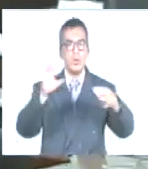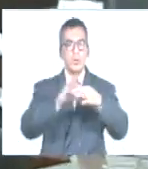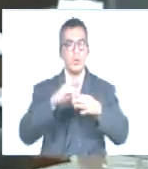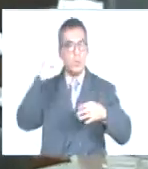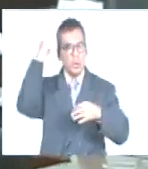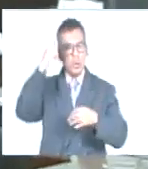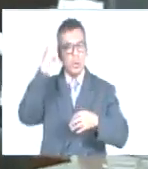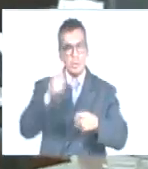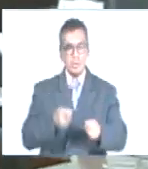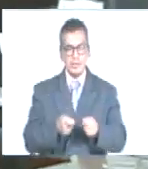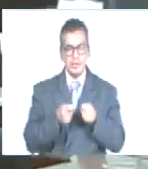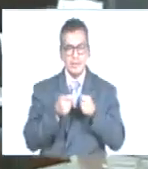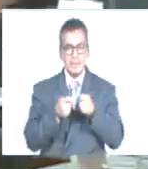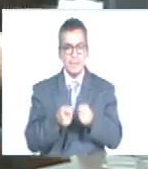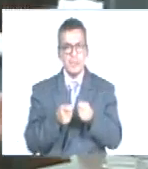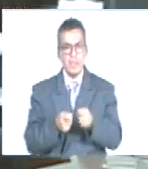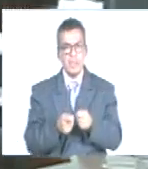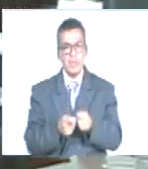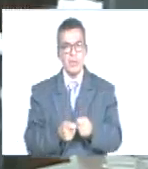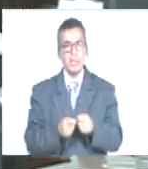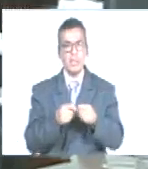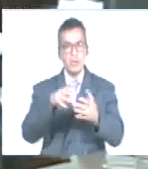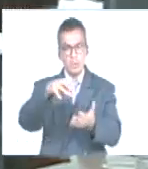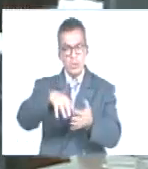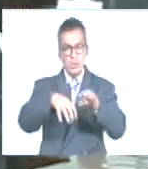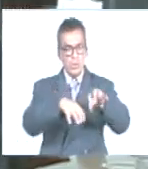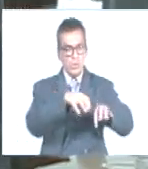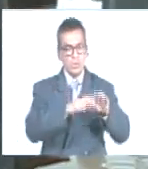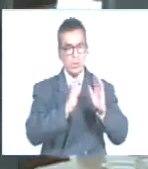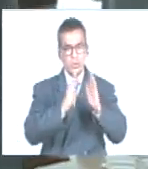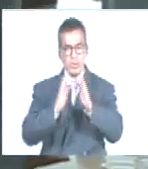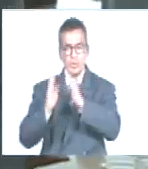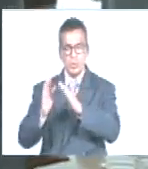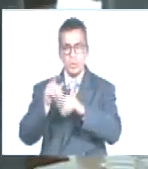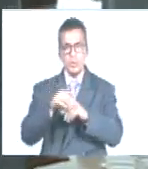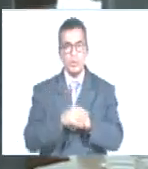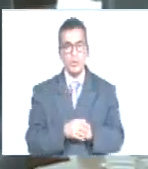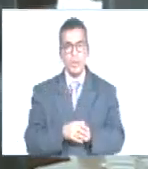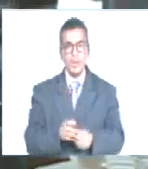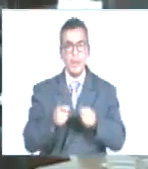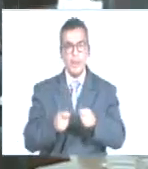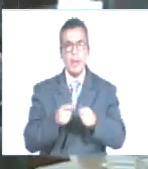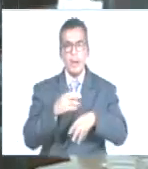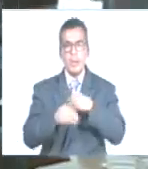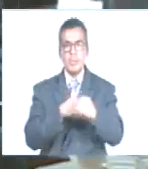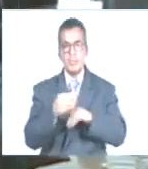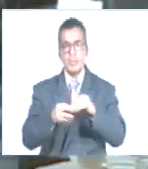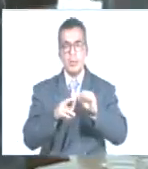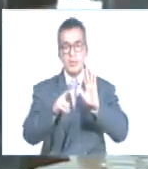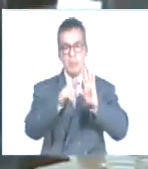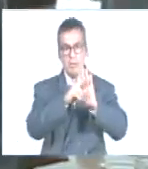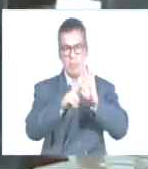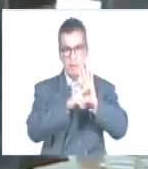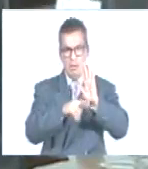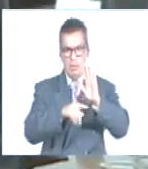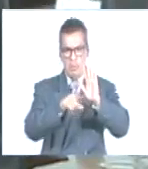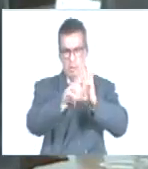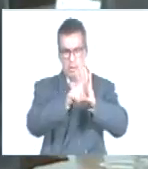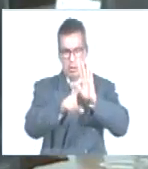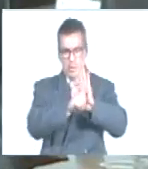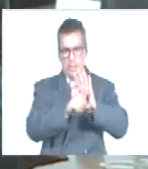tratando de manera regional, como bloque, están tratando de hacer una regulación que